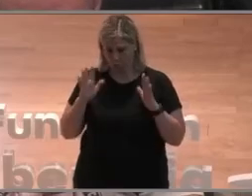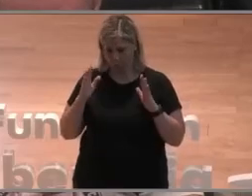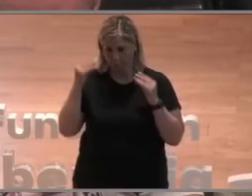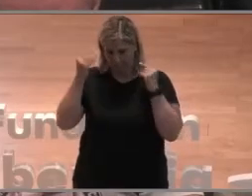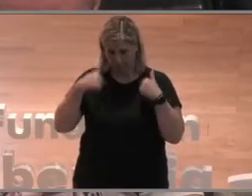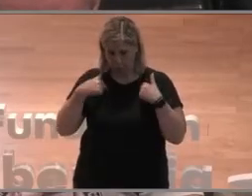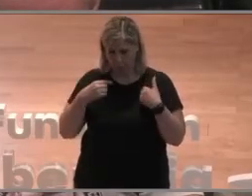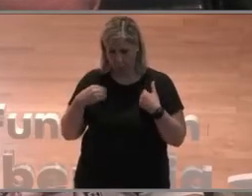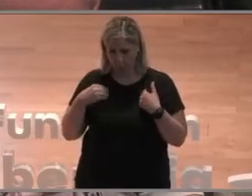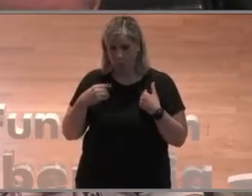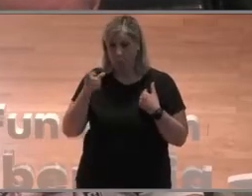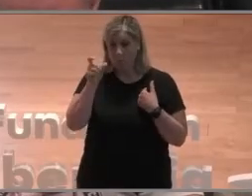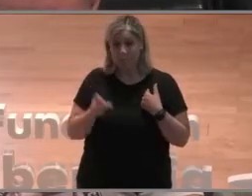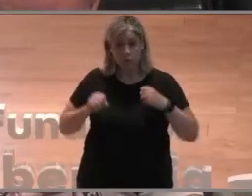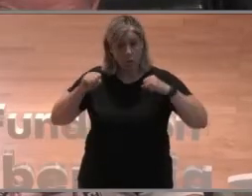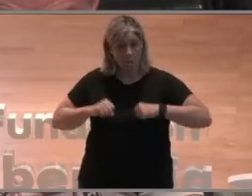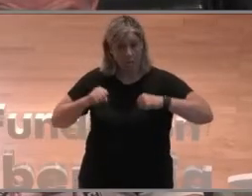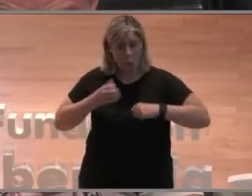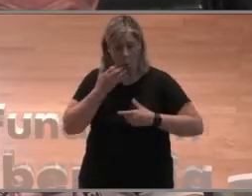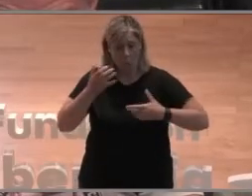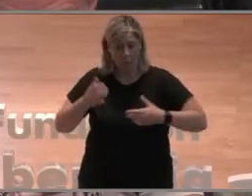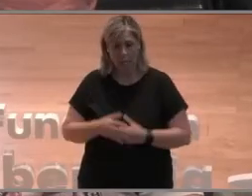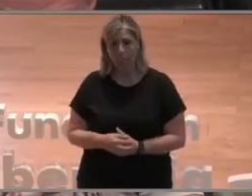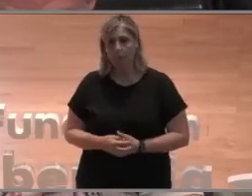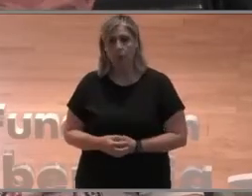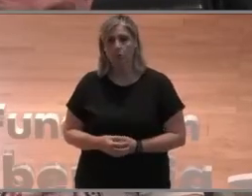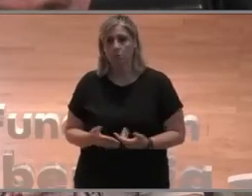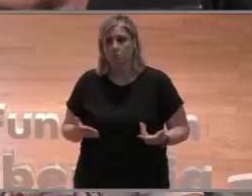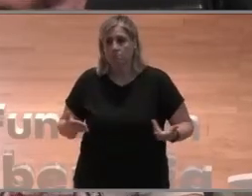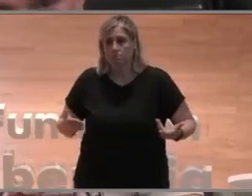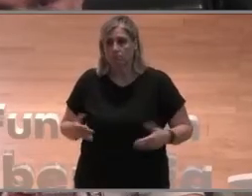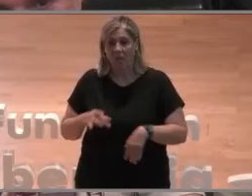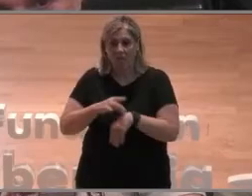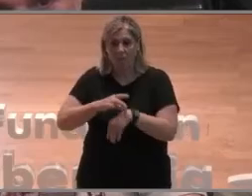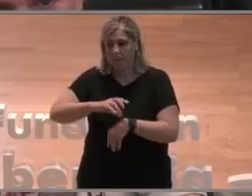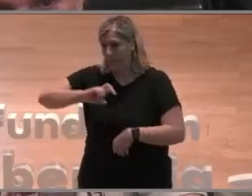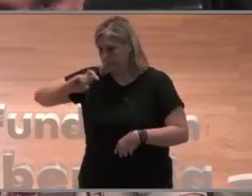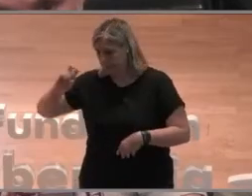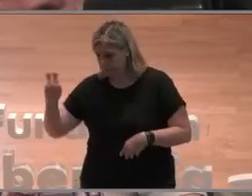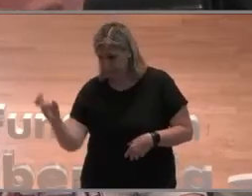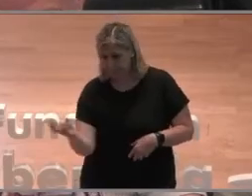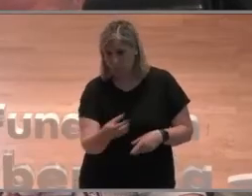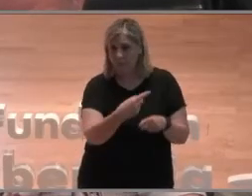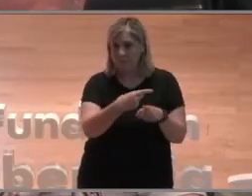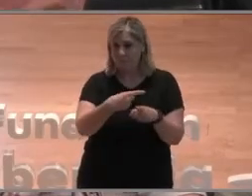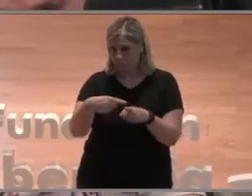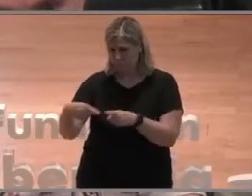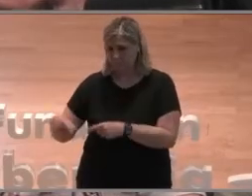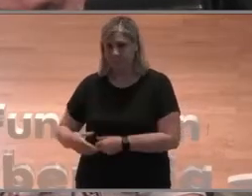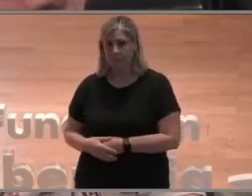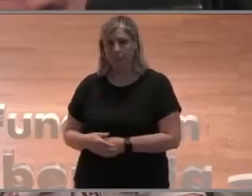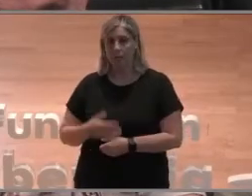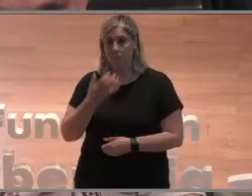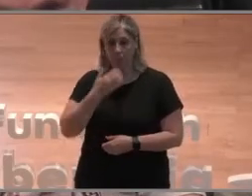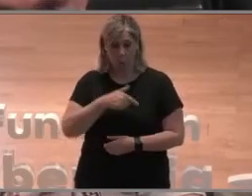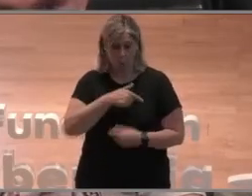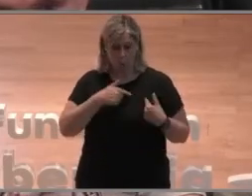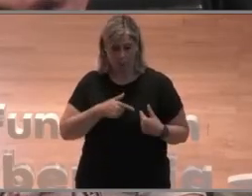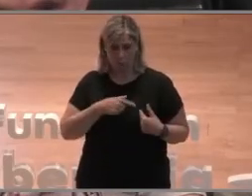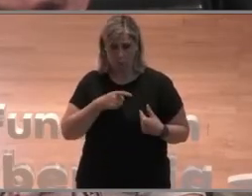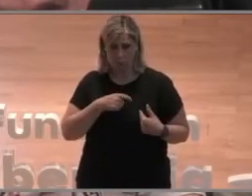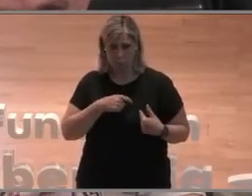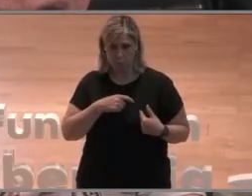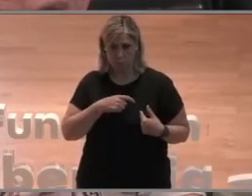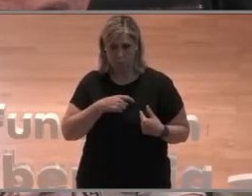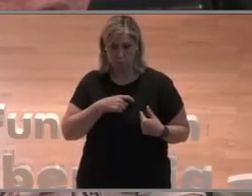quiero decir, una persona mayor que tenga, no sé, multipatologías, tenga una descompensación cardíaca